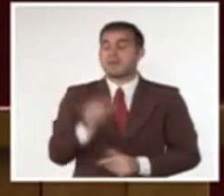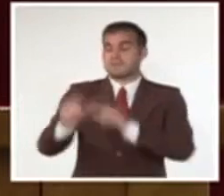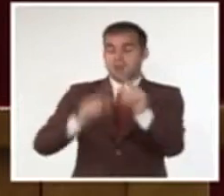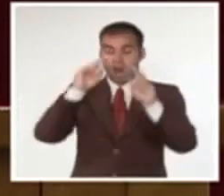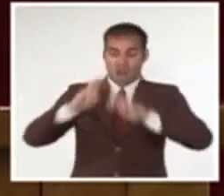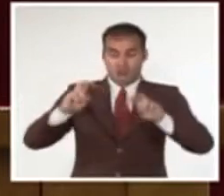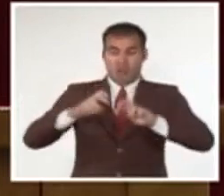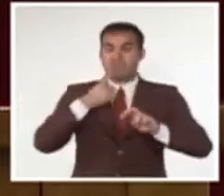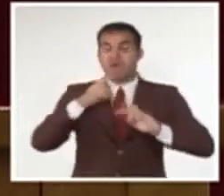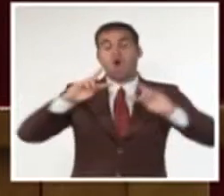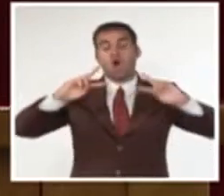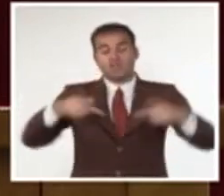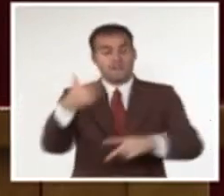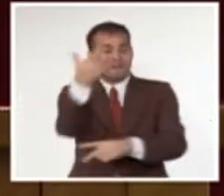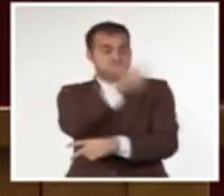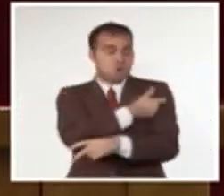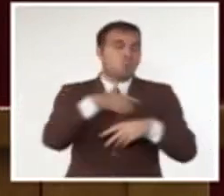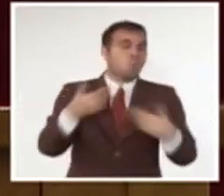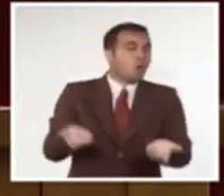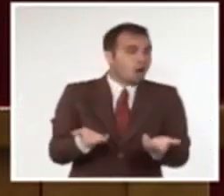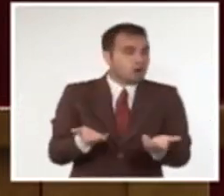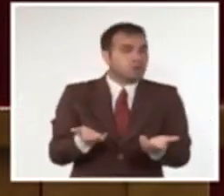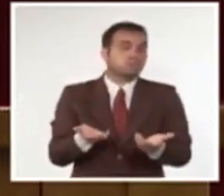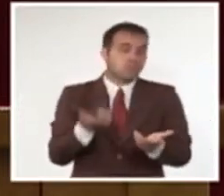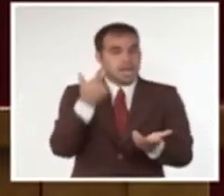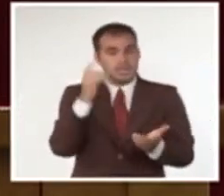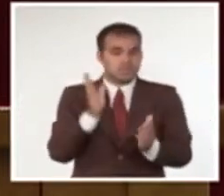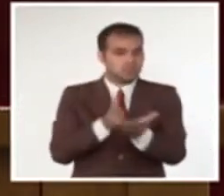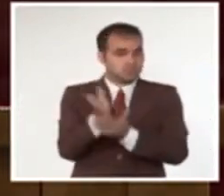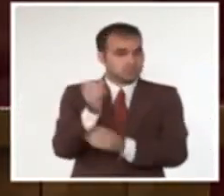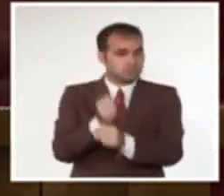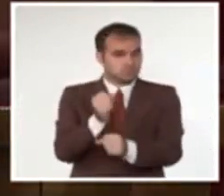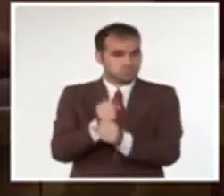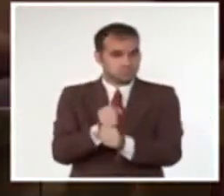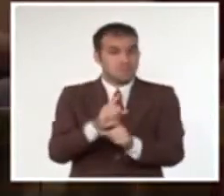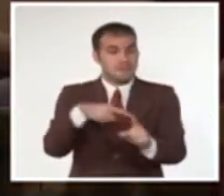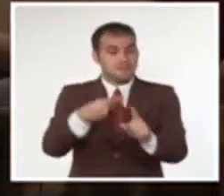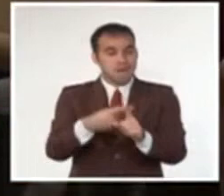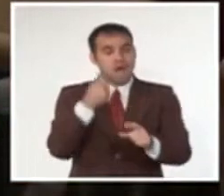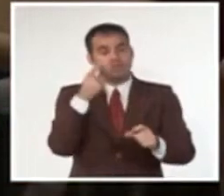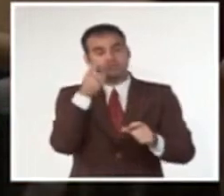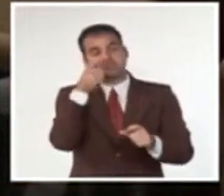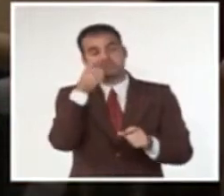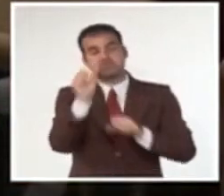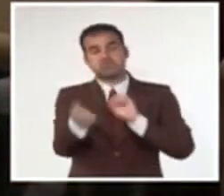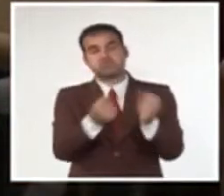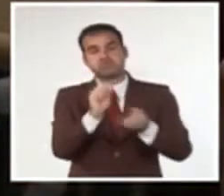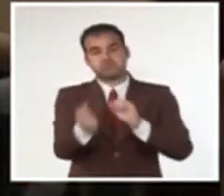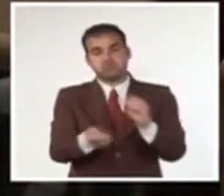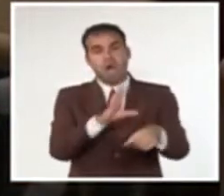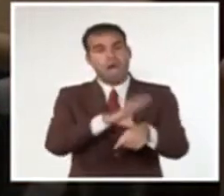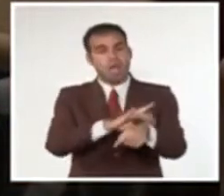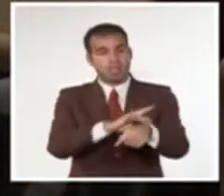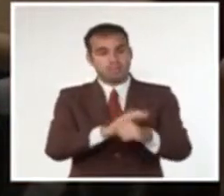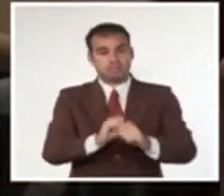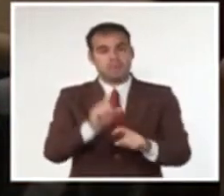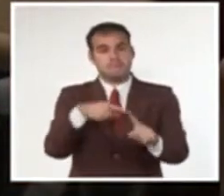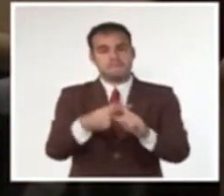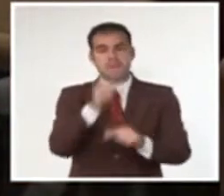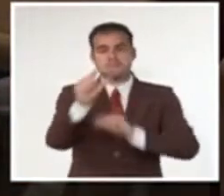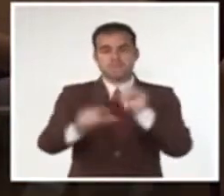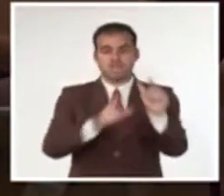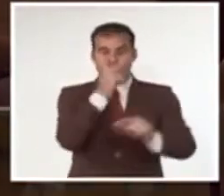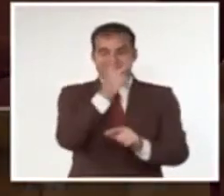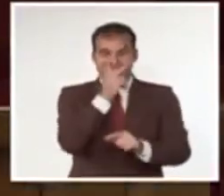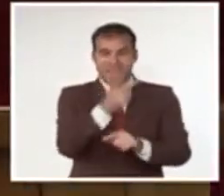momento se vuelven a aplicar, así como mantener fuertes medidas de vigilancia epidemiológica y la atención a los